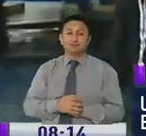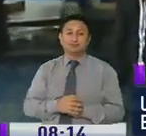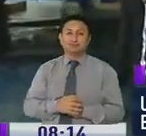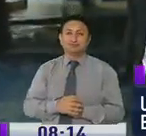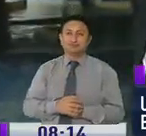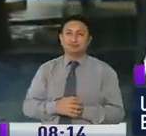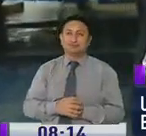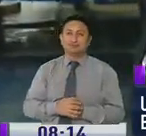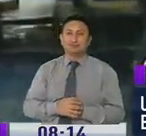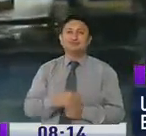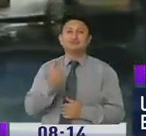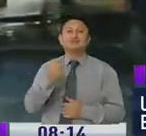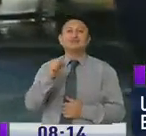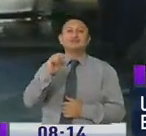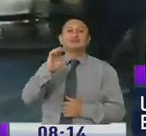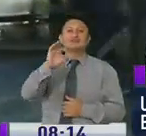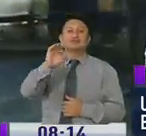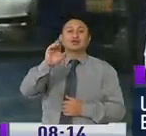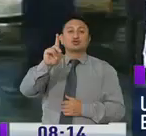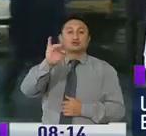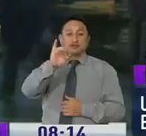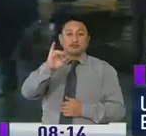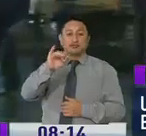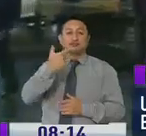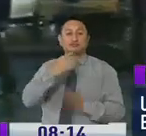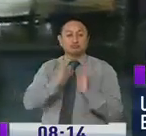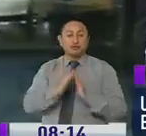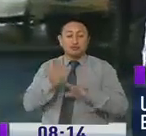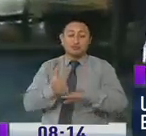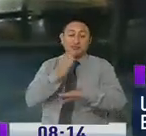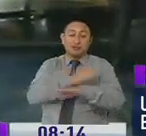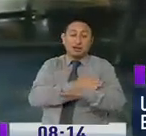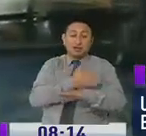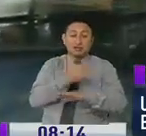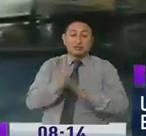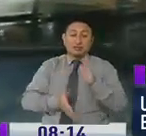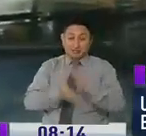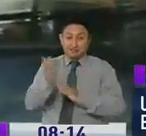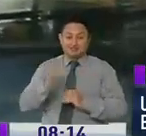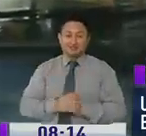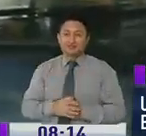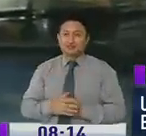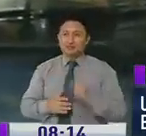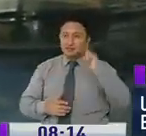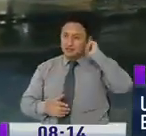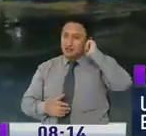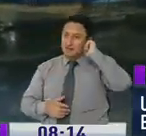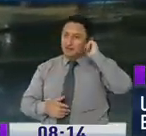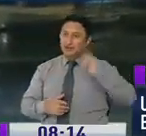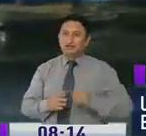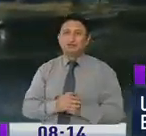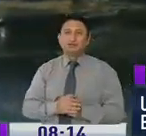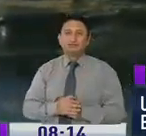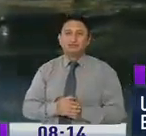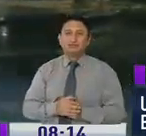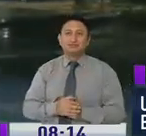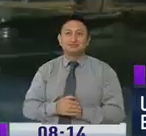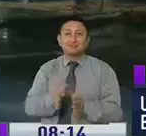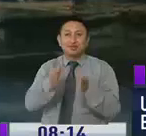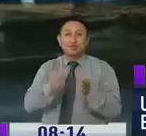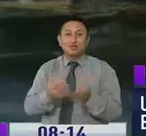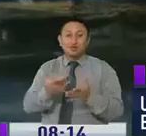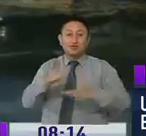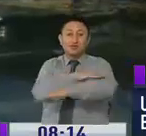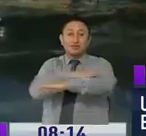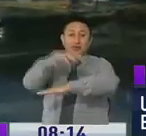justamente es salir a tiempo de las viviendas para evitar acelerar. También lo que pedimos es la revisión mecánica de los vehículos y justamente cuando la calzada está